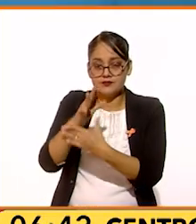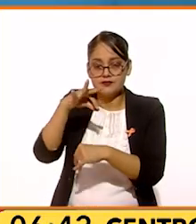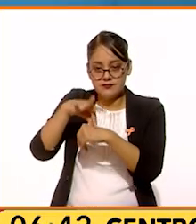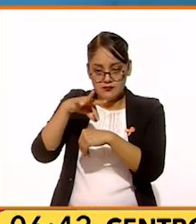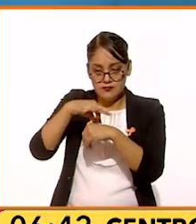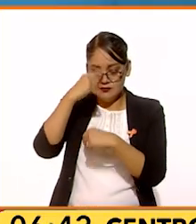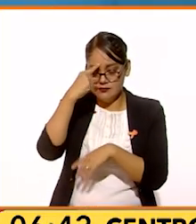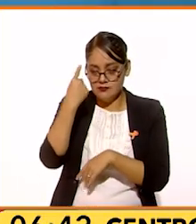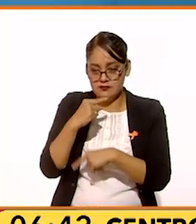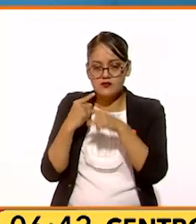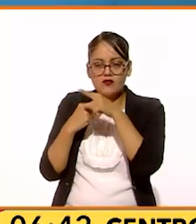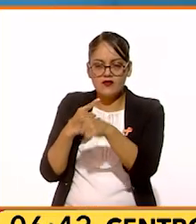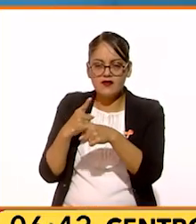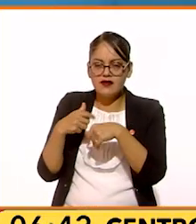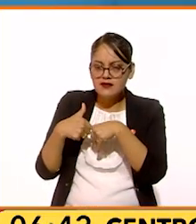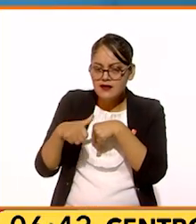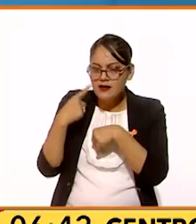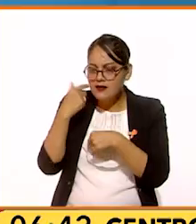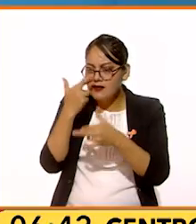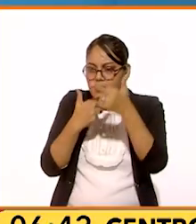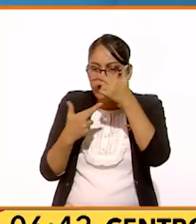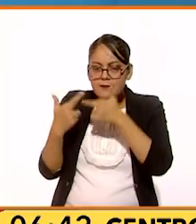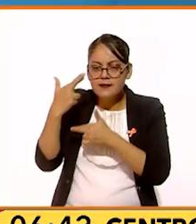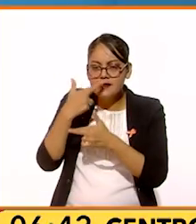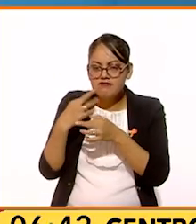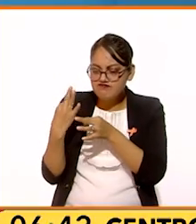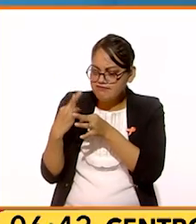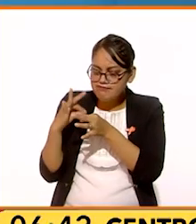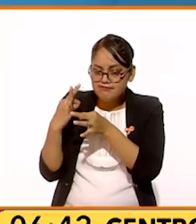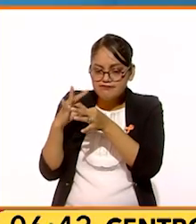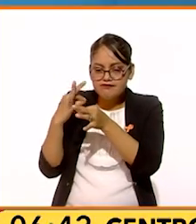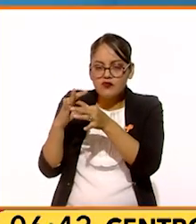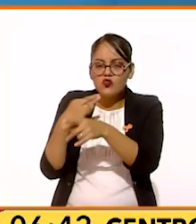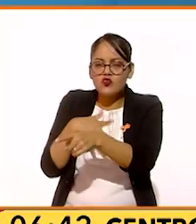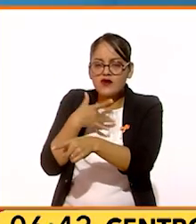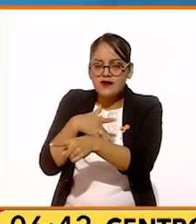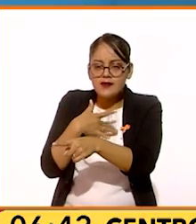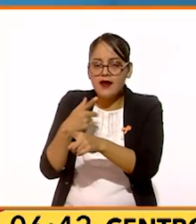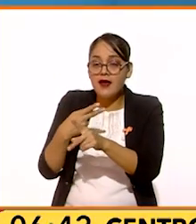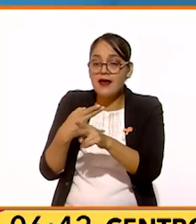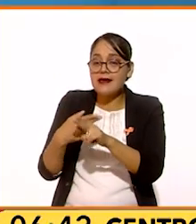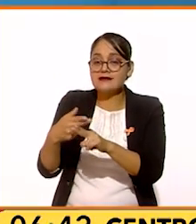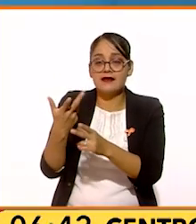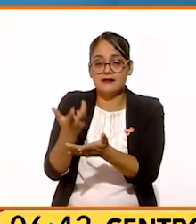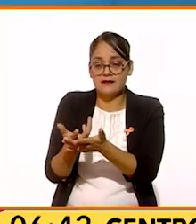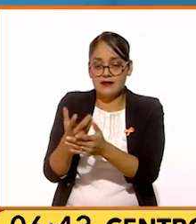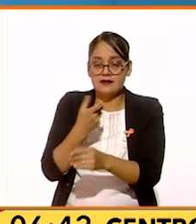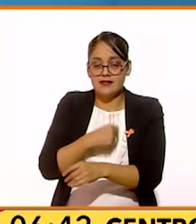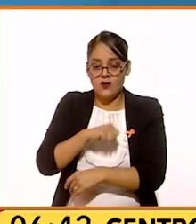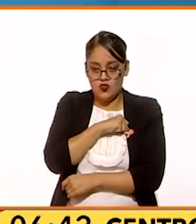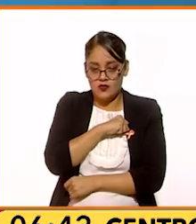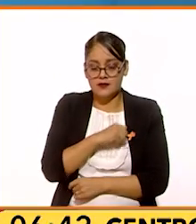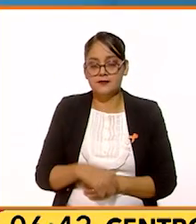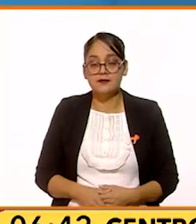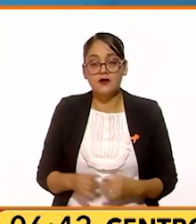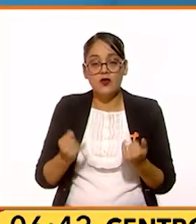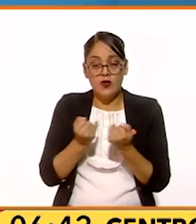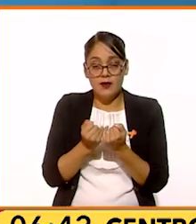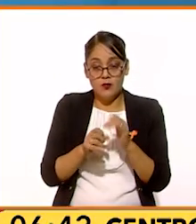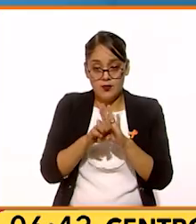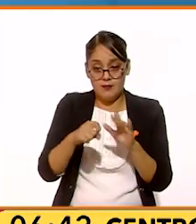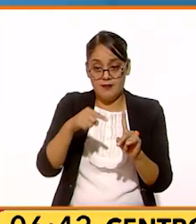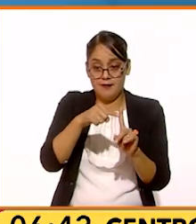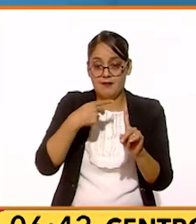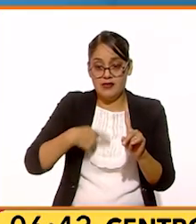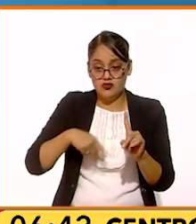para que se lleve un seguimiento puntual de los síntomas hasta su recuperación y particularmente en las